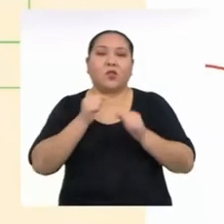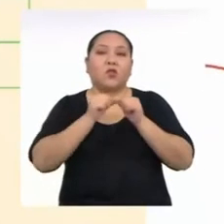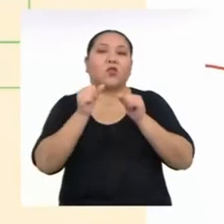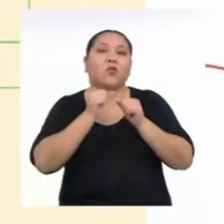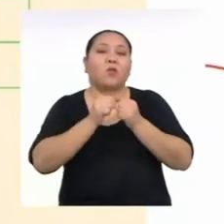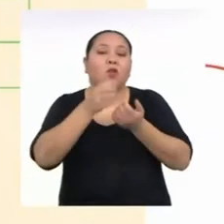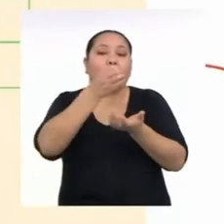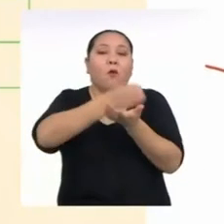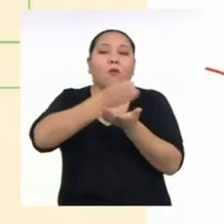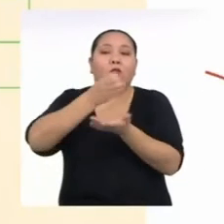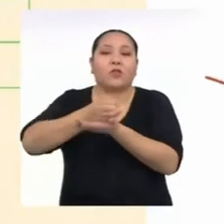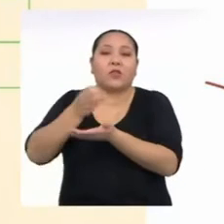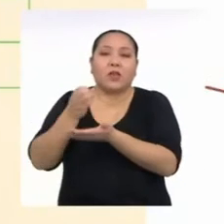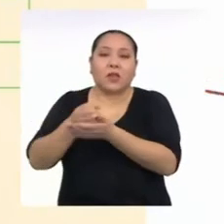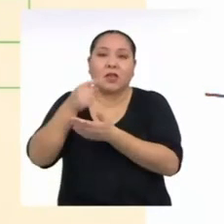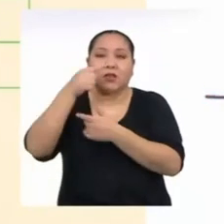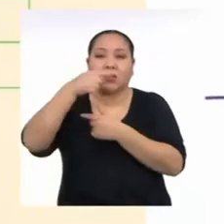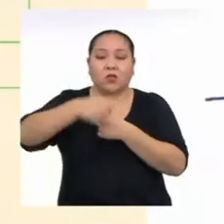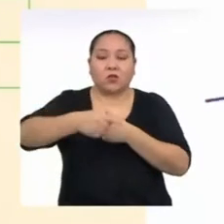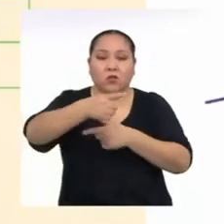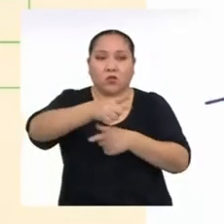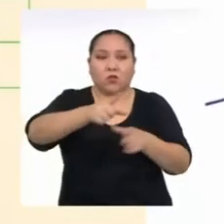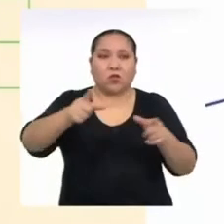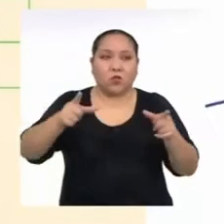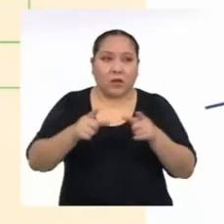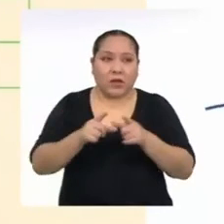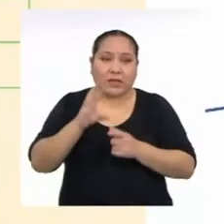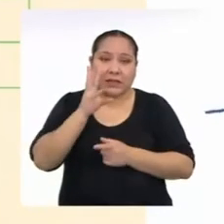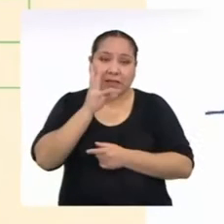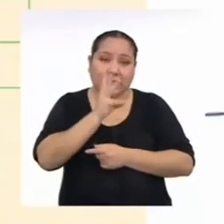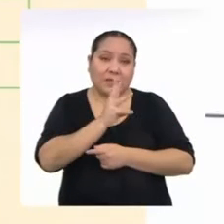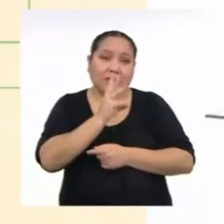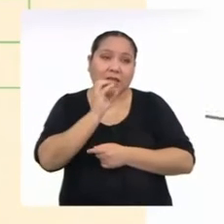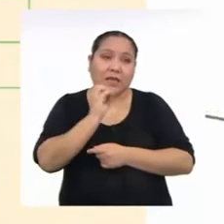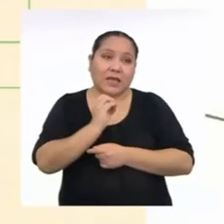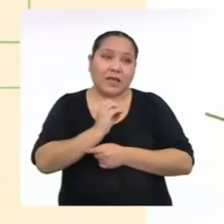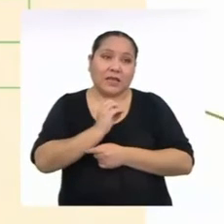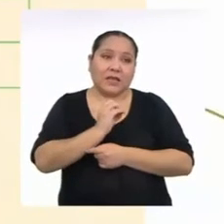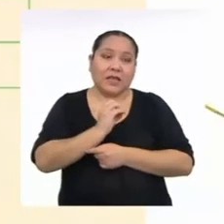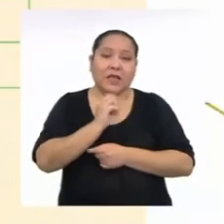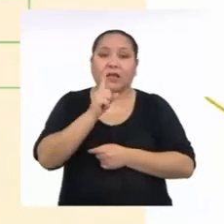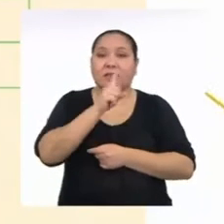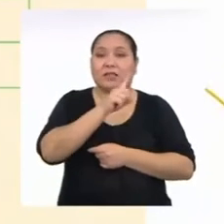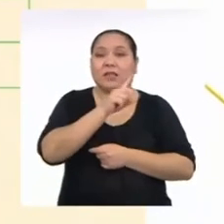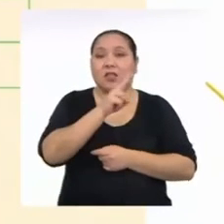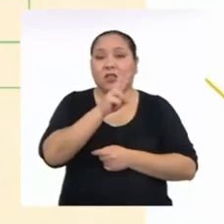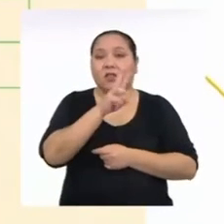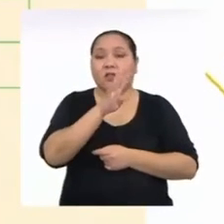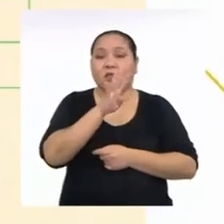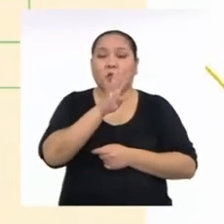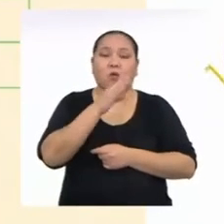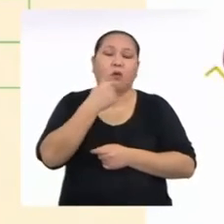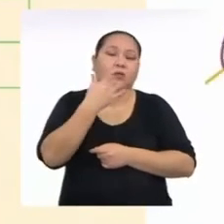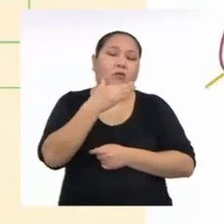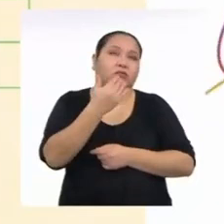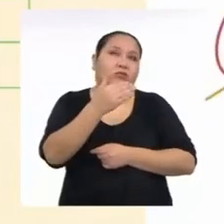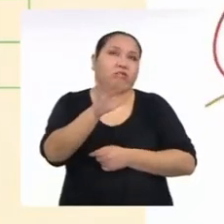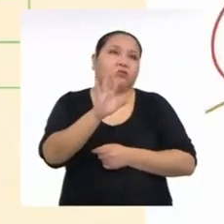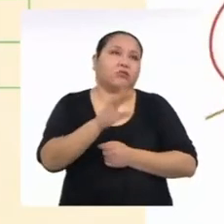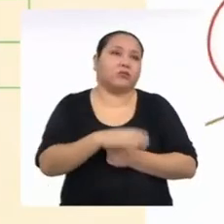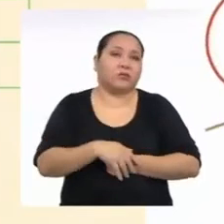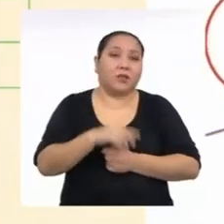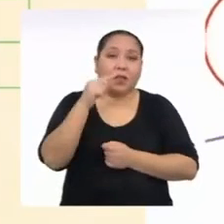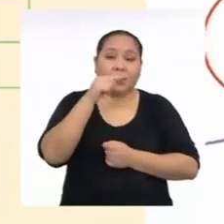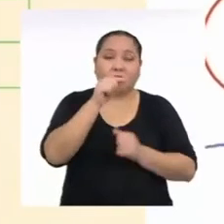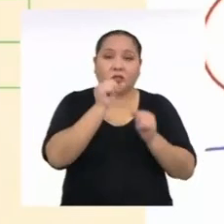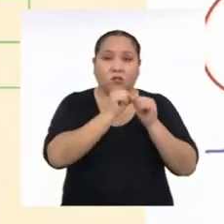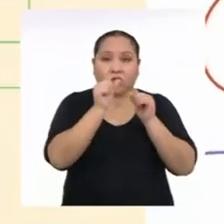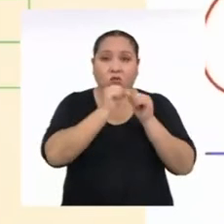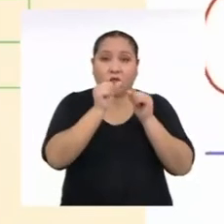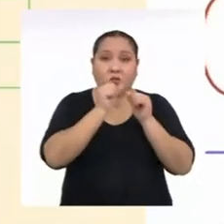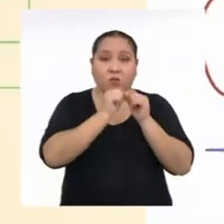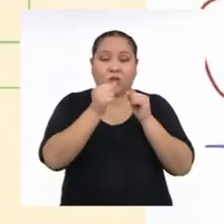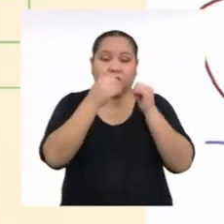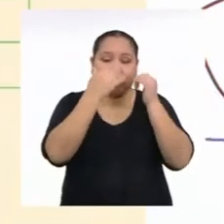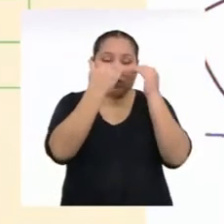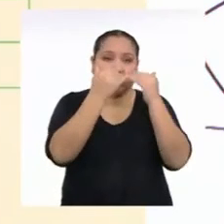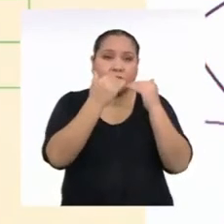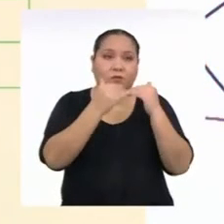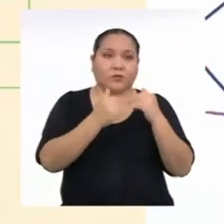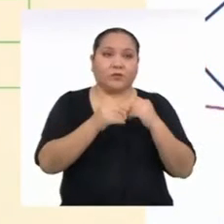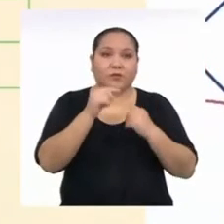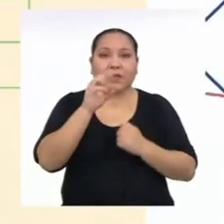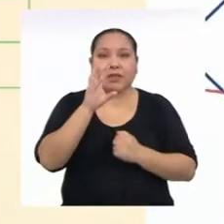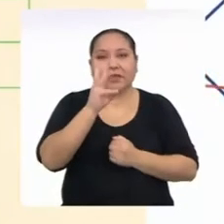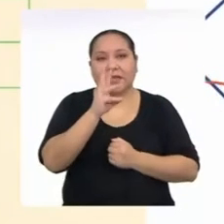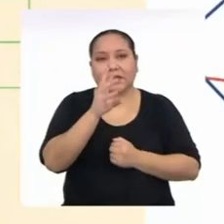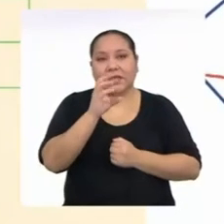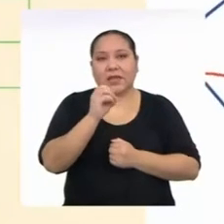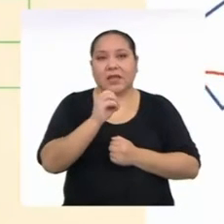un almacén pueden ser 60 botellas, 134 botellas, etc. Estos valores son numéricos,